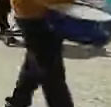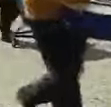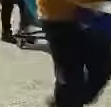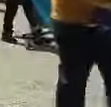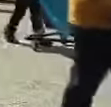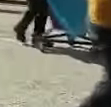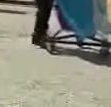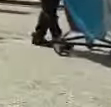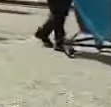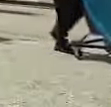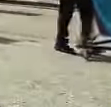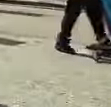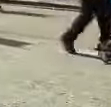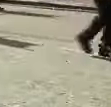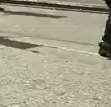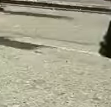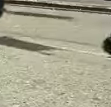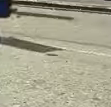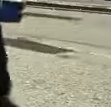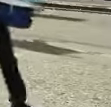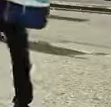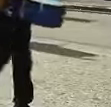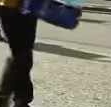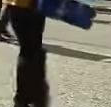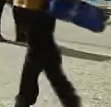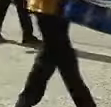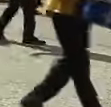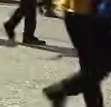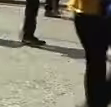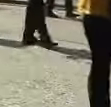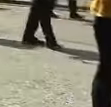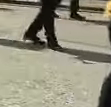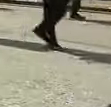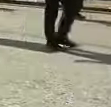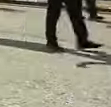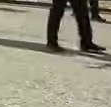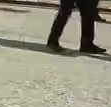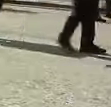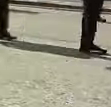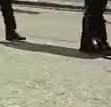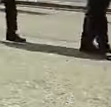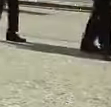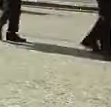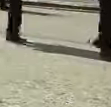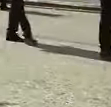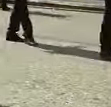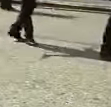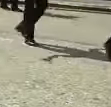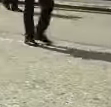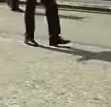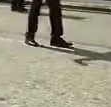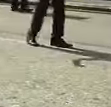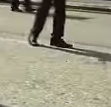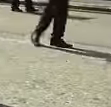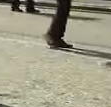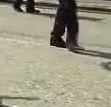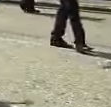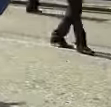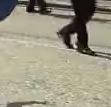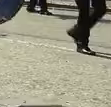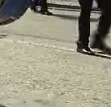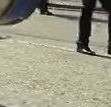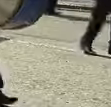llegaremos a la cima. Y de nueva cuenta escuchamos Maricumbia.